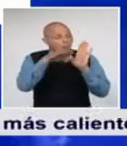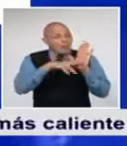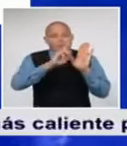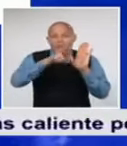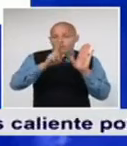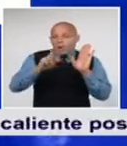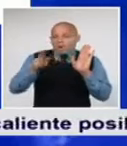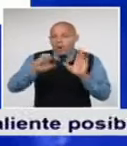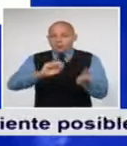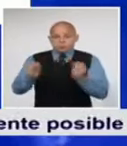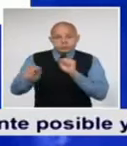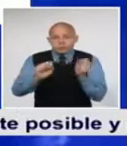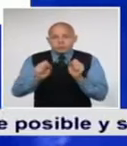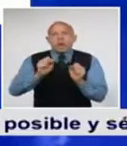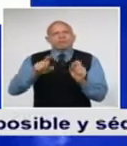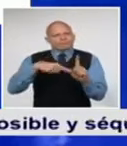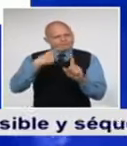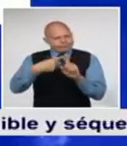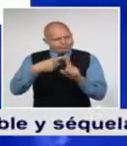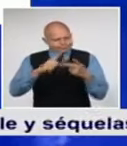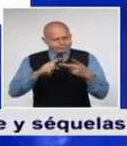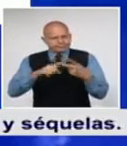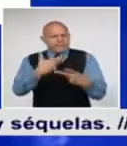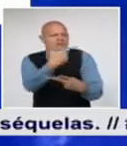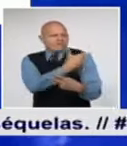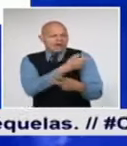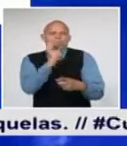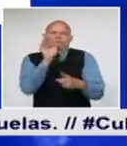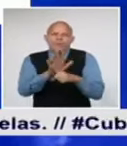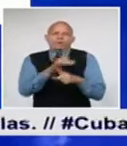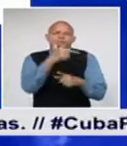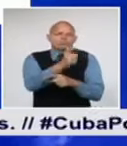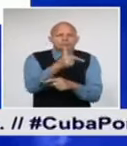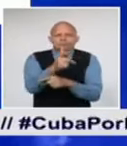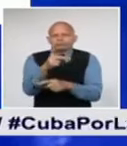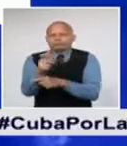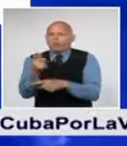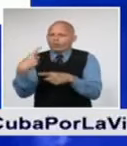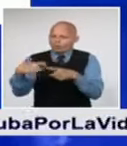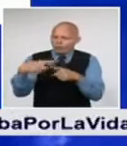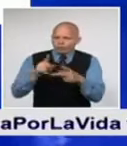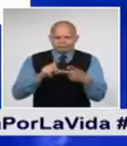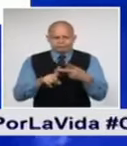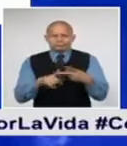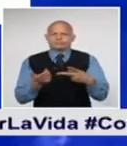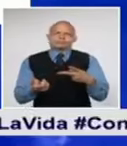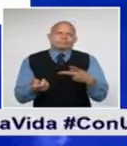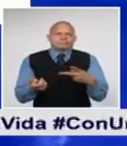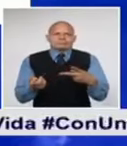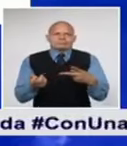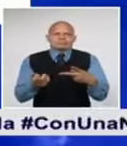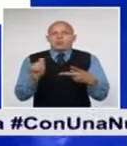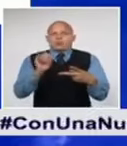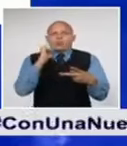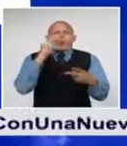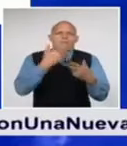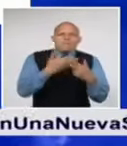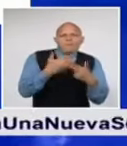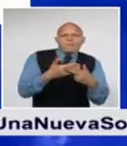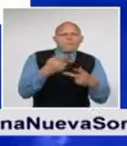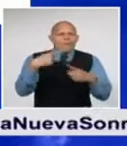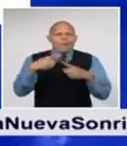además de la vacuna, que se sigue avanzando, la inmunización, mediante el ensayo, mediante la